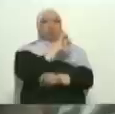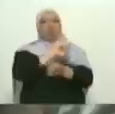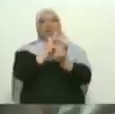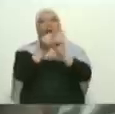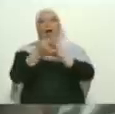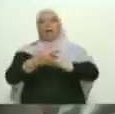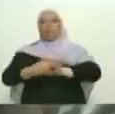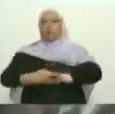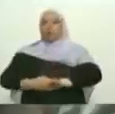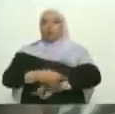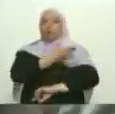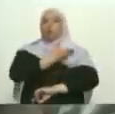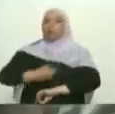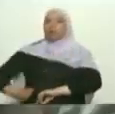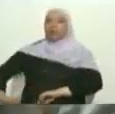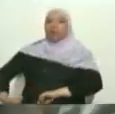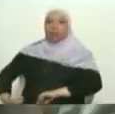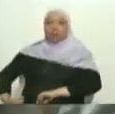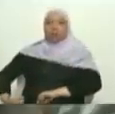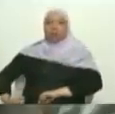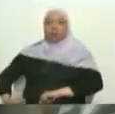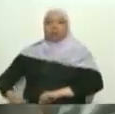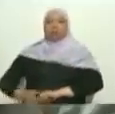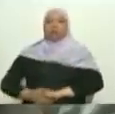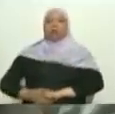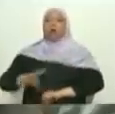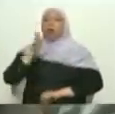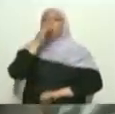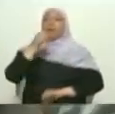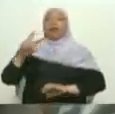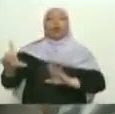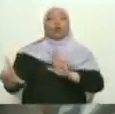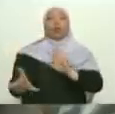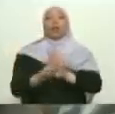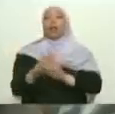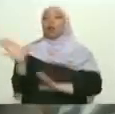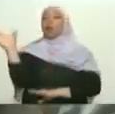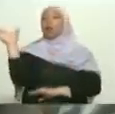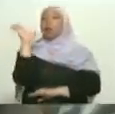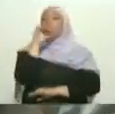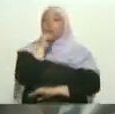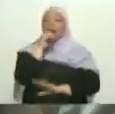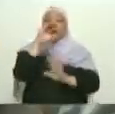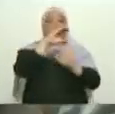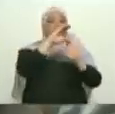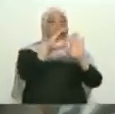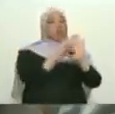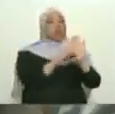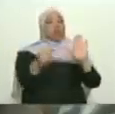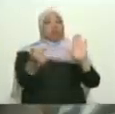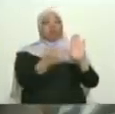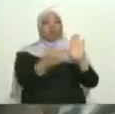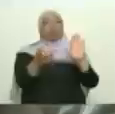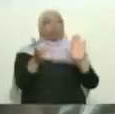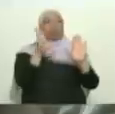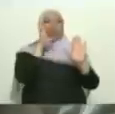cambio, repito, ilícito, ilegal, al margen de la constitución del